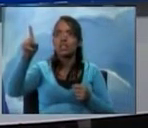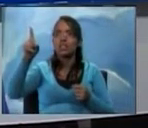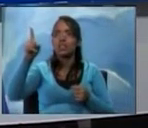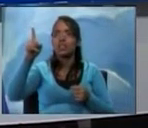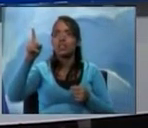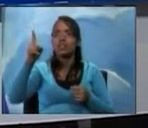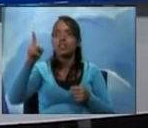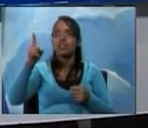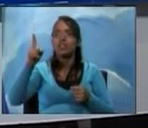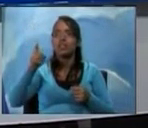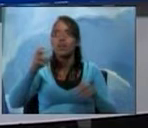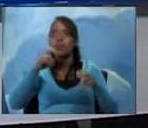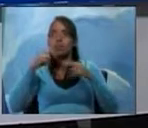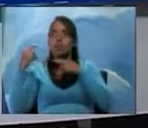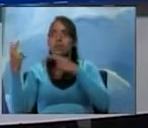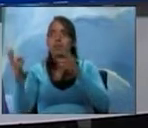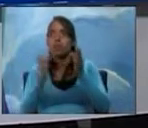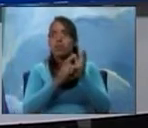Para recibirte a ti.